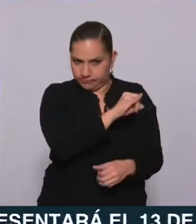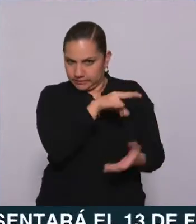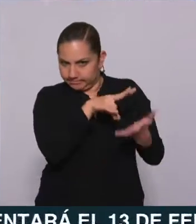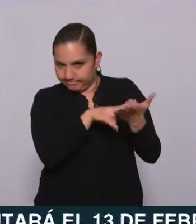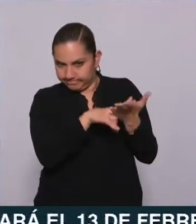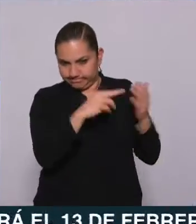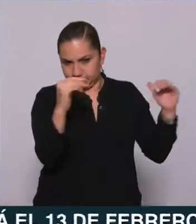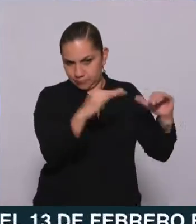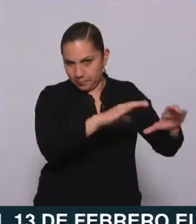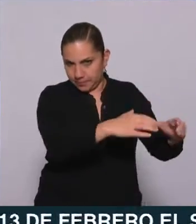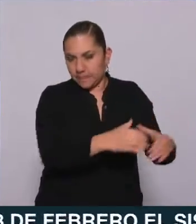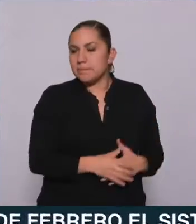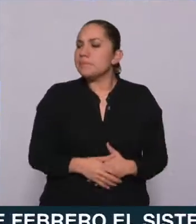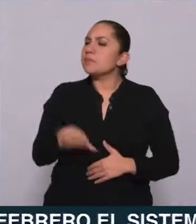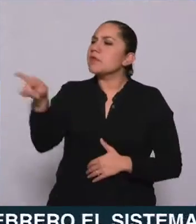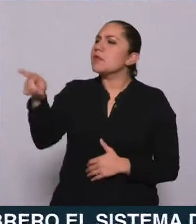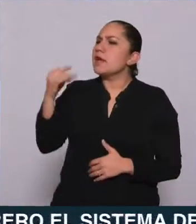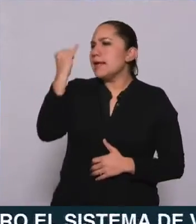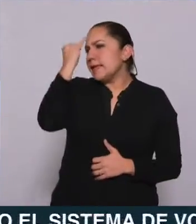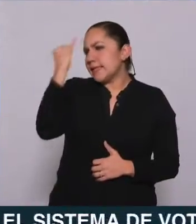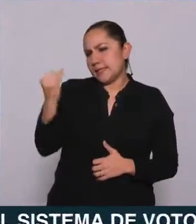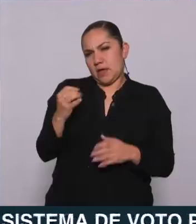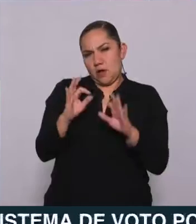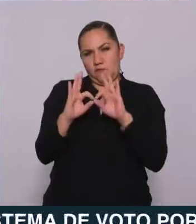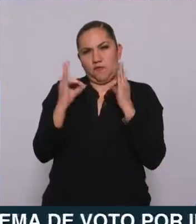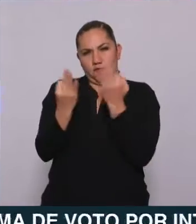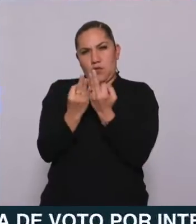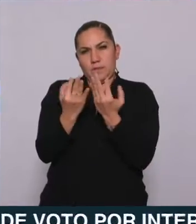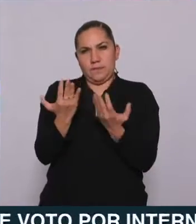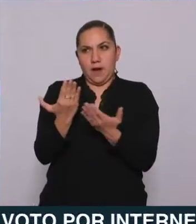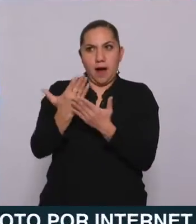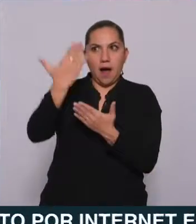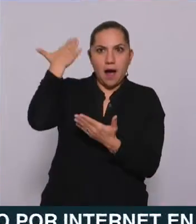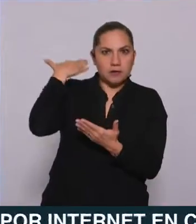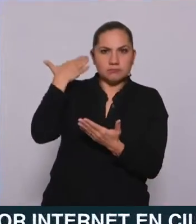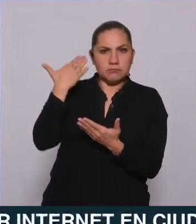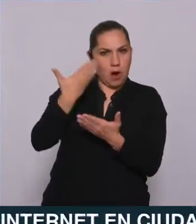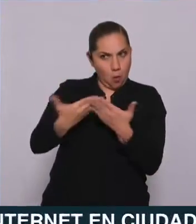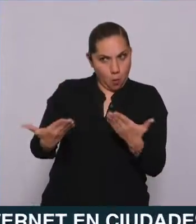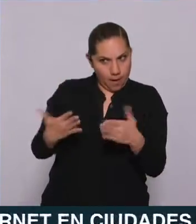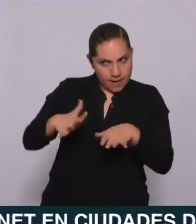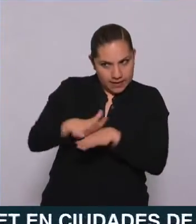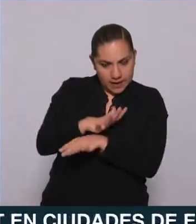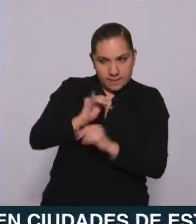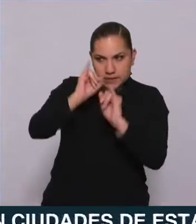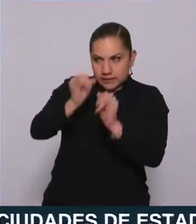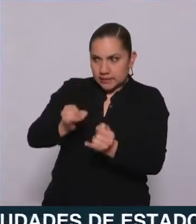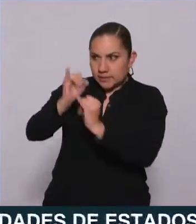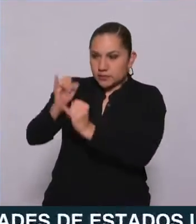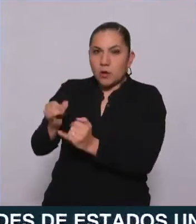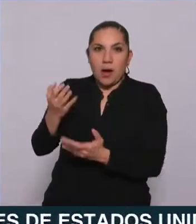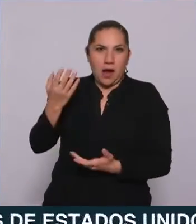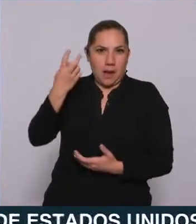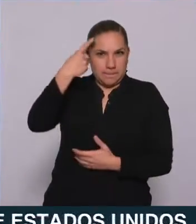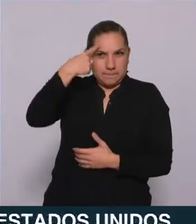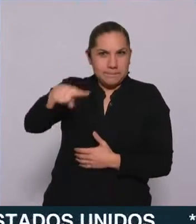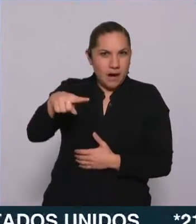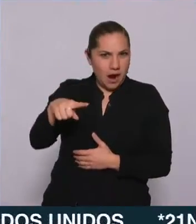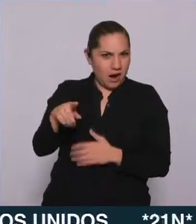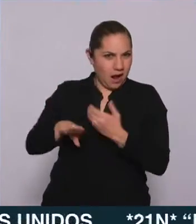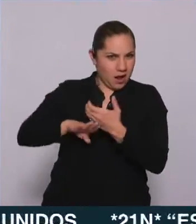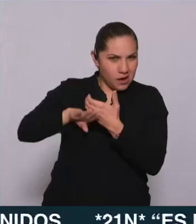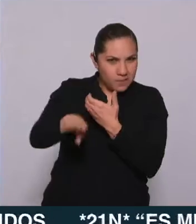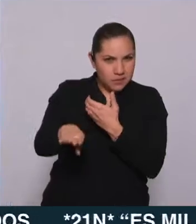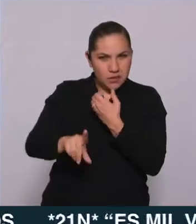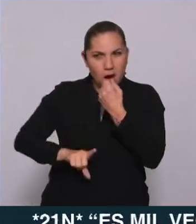sean fórmulas como antes, sino que sean registros individuales, pues evita de pronto el que crean que existen conflictos de interés, que porque el vecino ya trajo